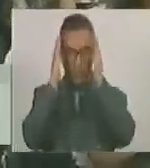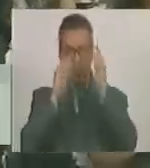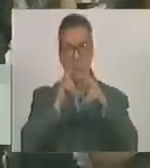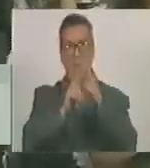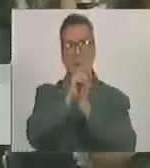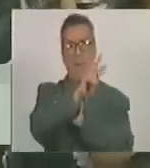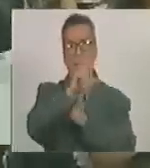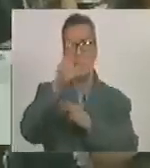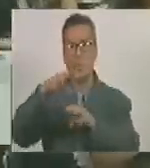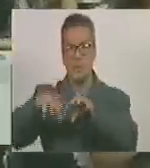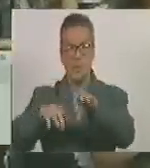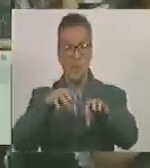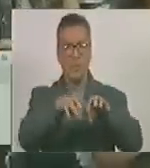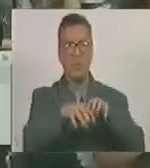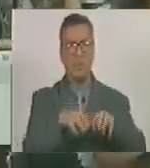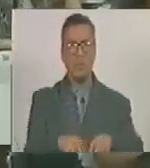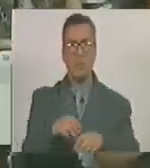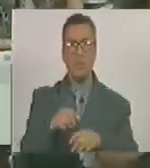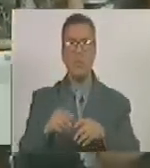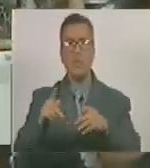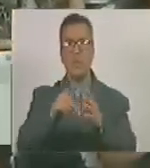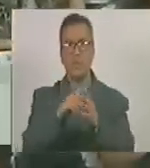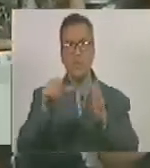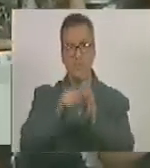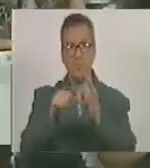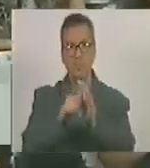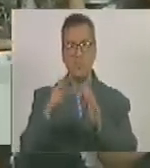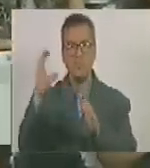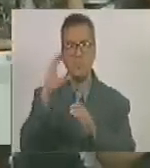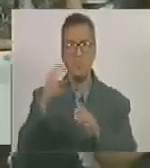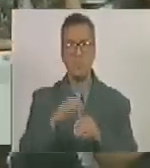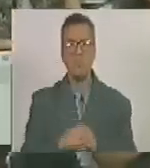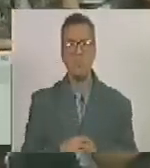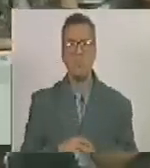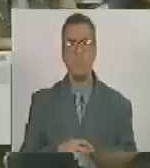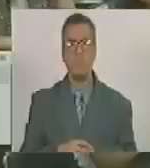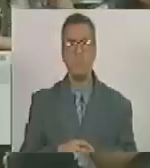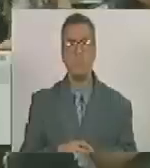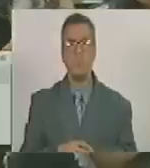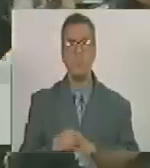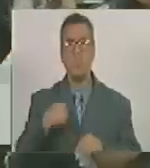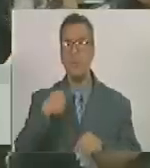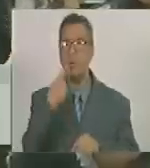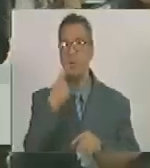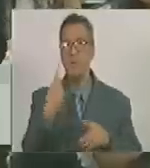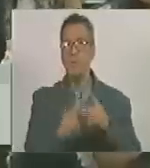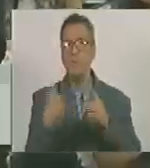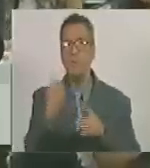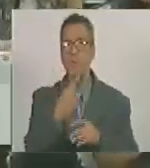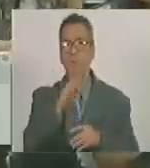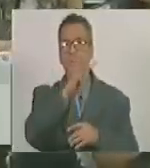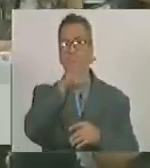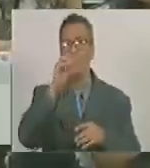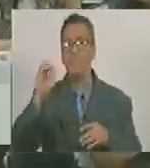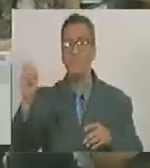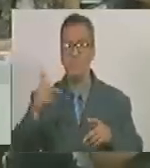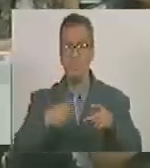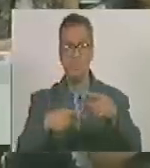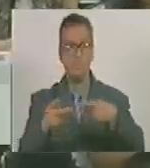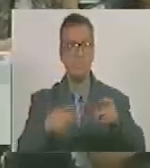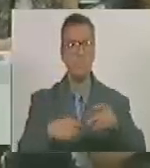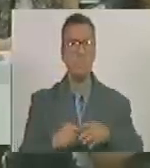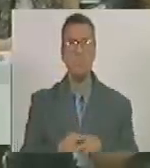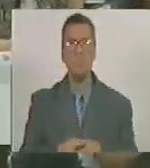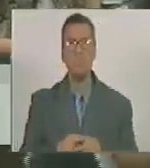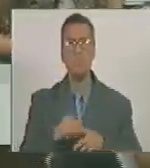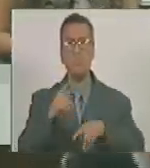23 estados y el distrito capital, y que se dieron más de 400 actividades. Este